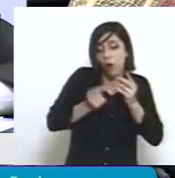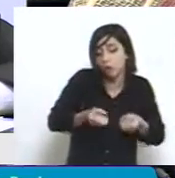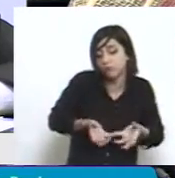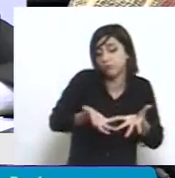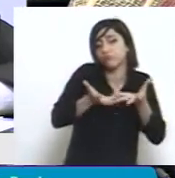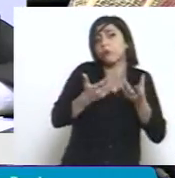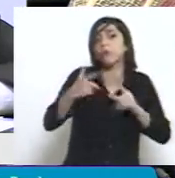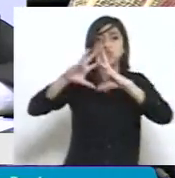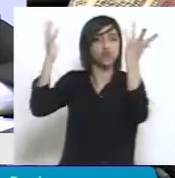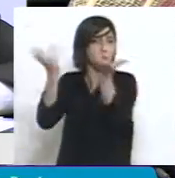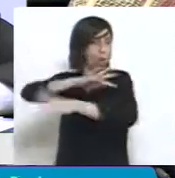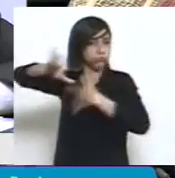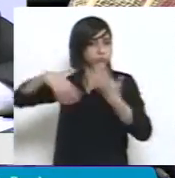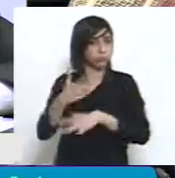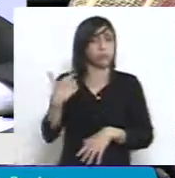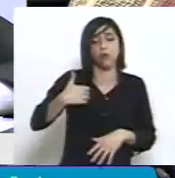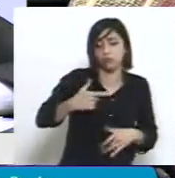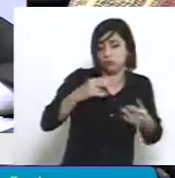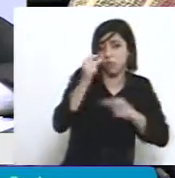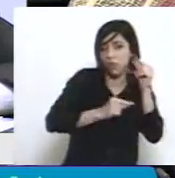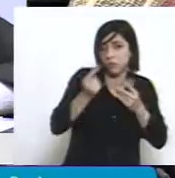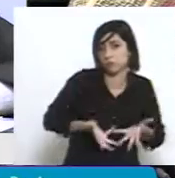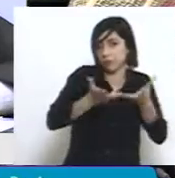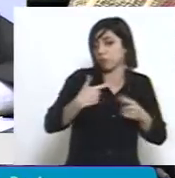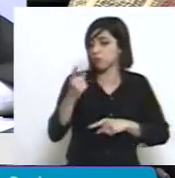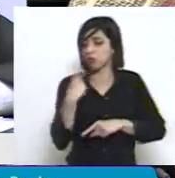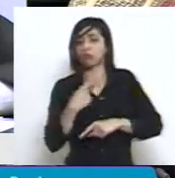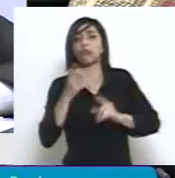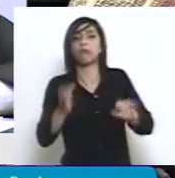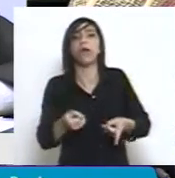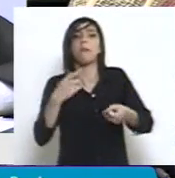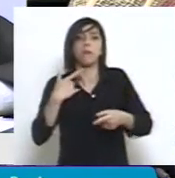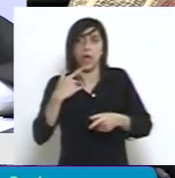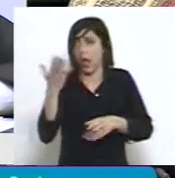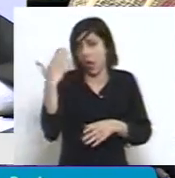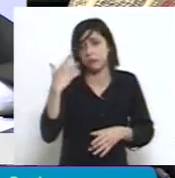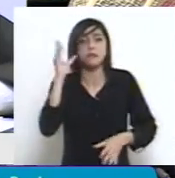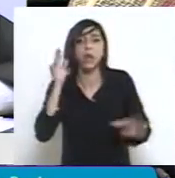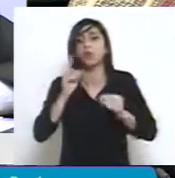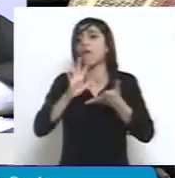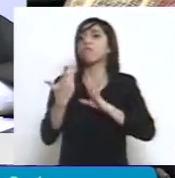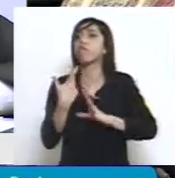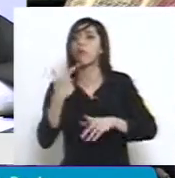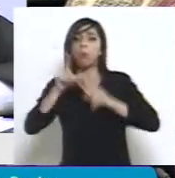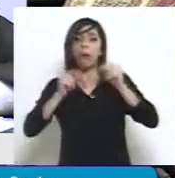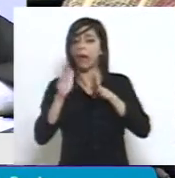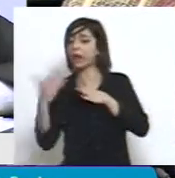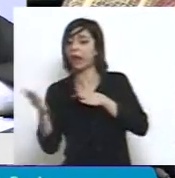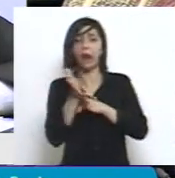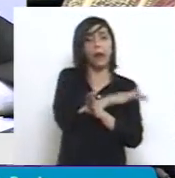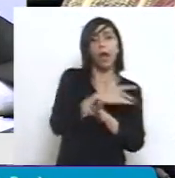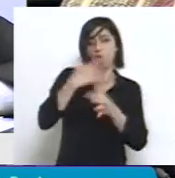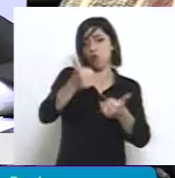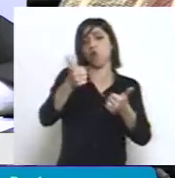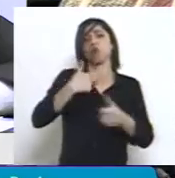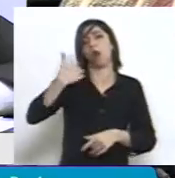porque también lo hemos escuchado, que a todos nuestros vecinos les va bárbaro y a nosotros nos va mal. La verdad que pensemos que la Argentina